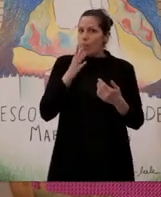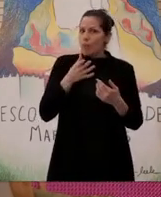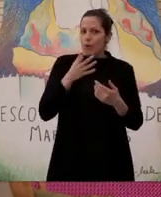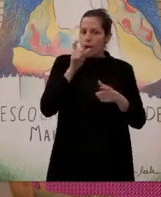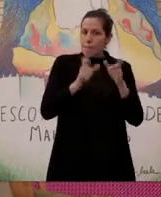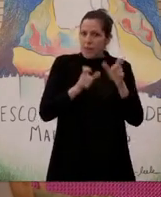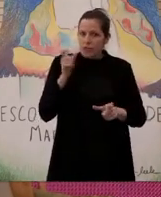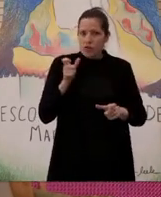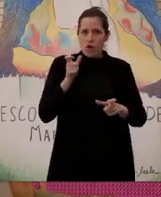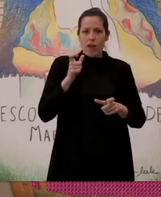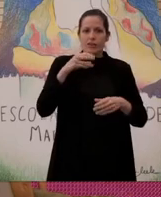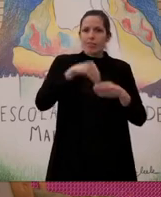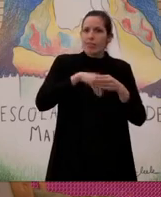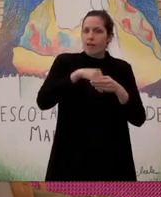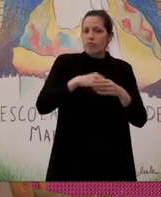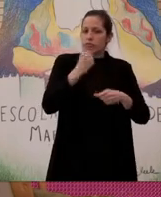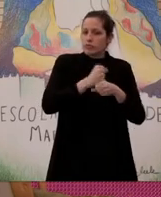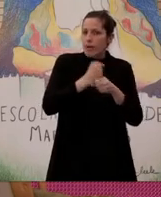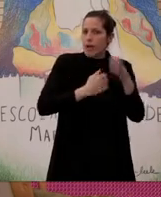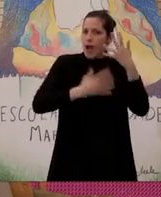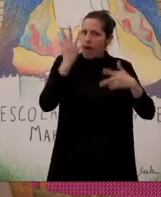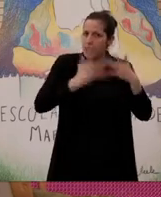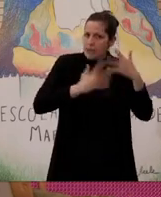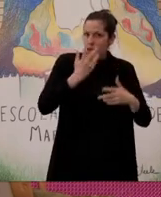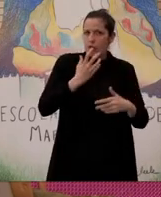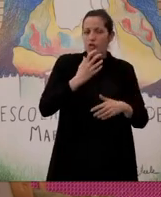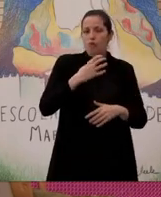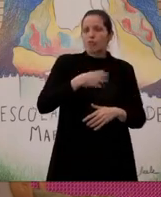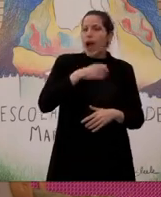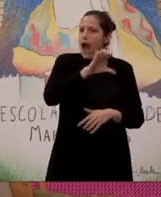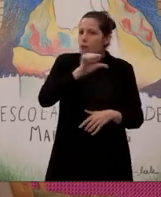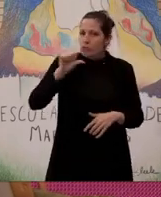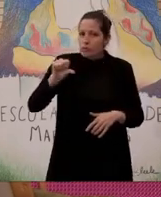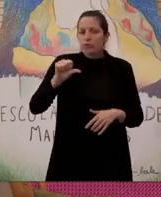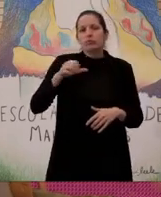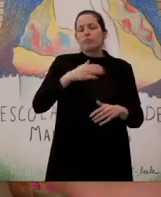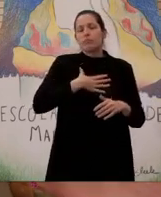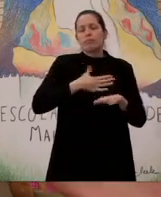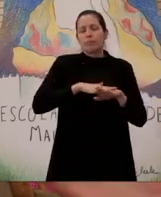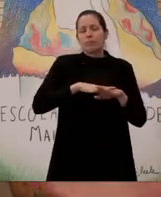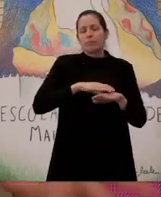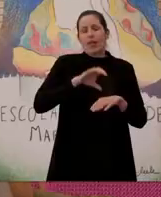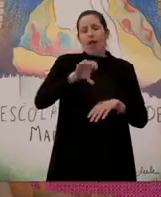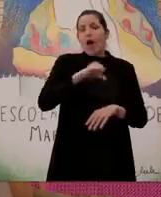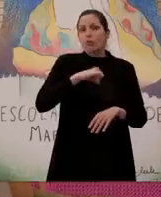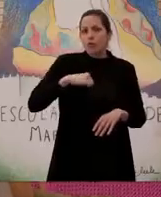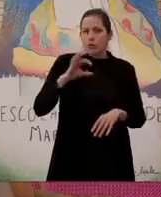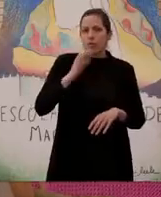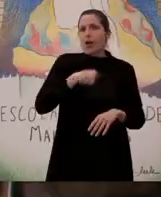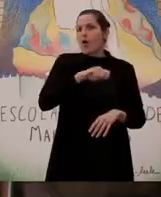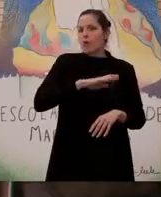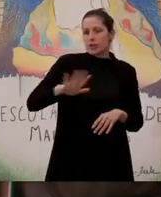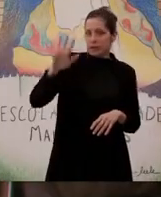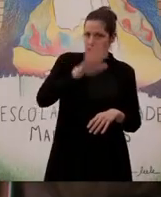autonómicas o locales o estatales tenían fernamentas para transformar las políticas que utilizaban antes pensando